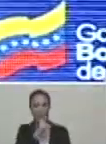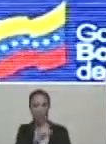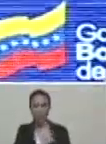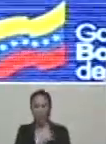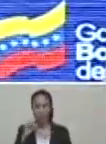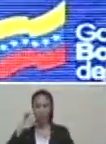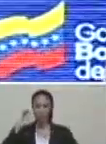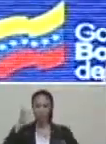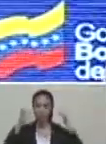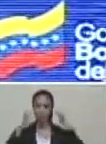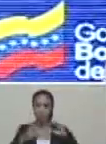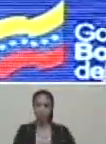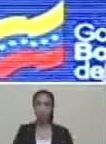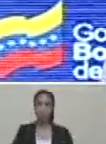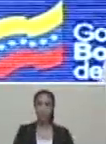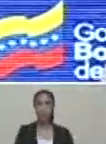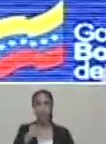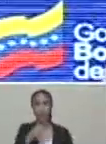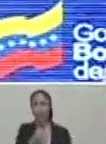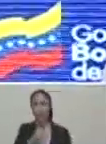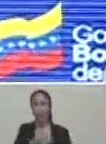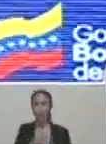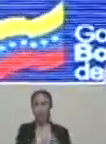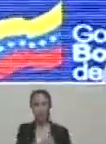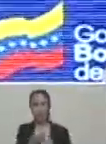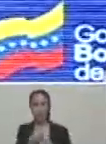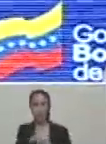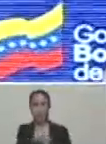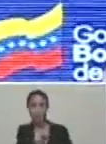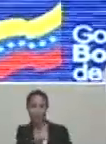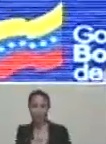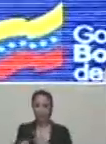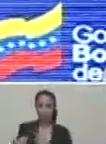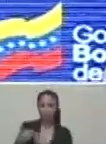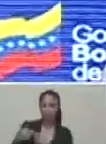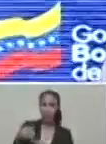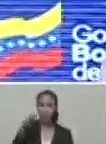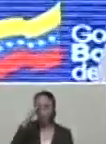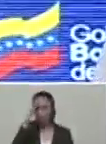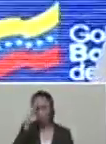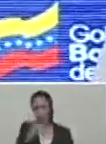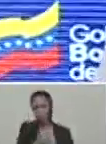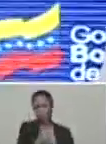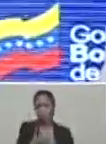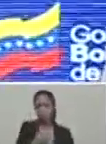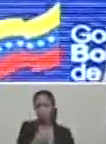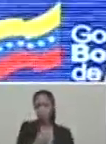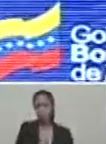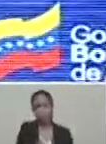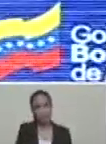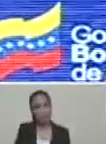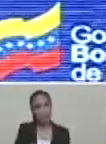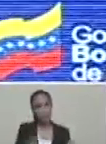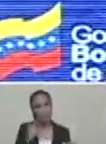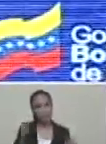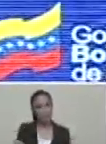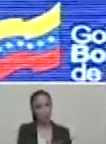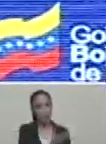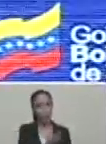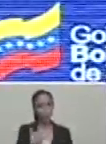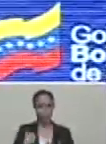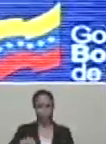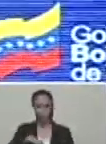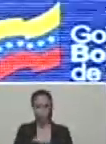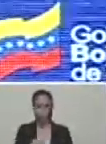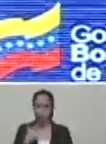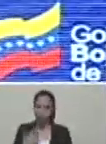esquizofrénico contra Cuba, contra Venezuela. No pueden entender nuestro amor, no pueden entender